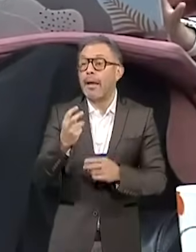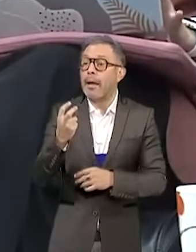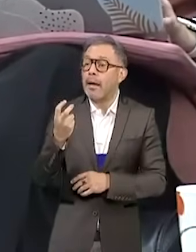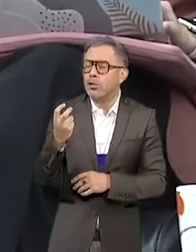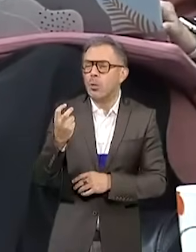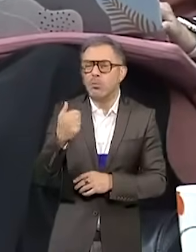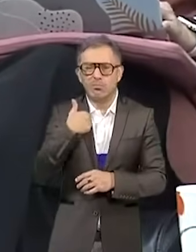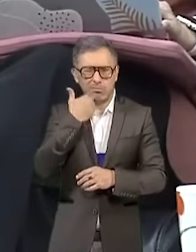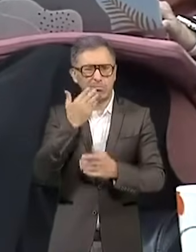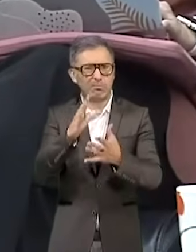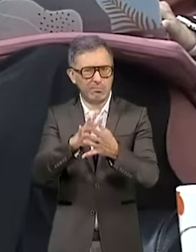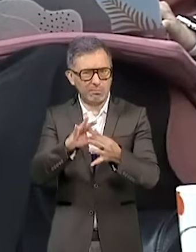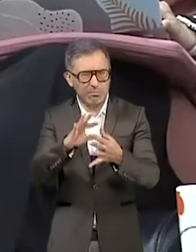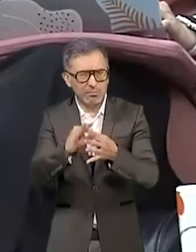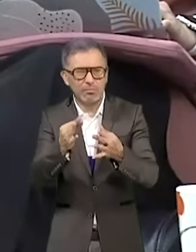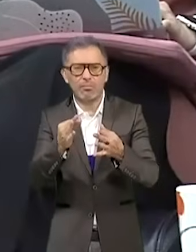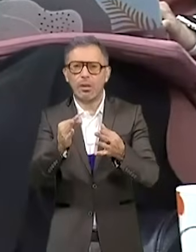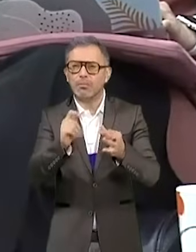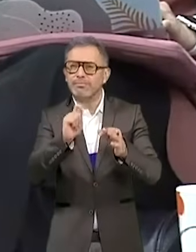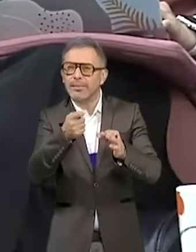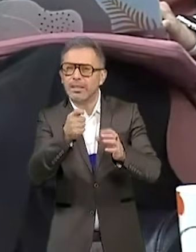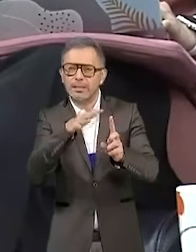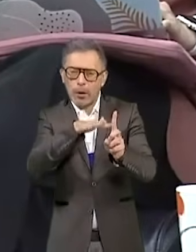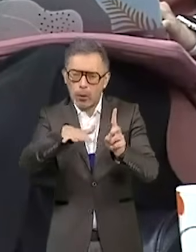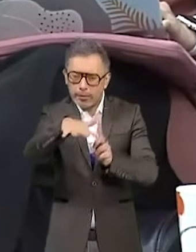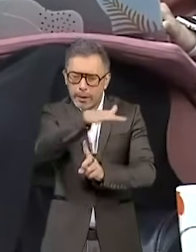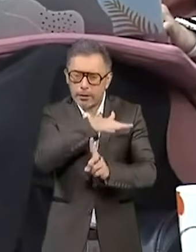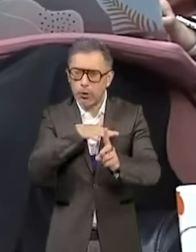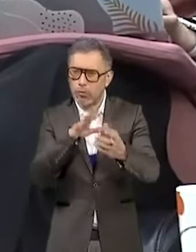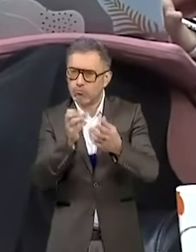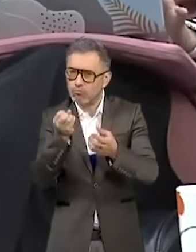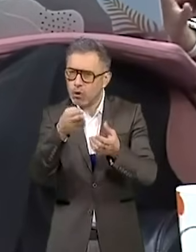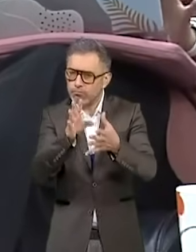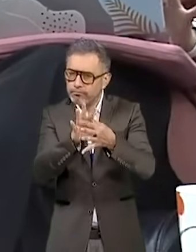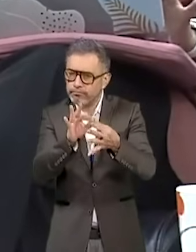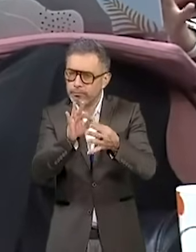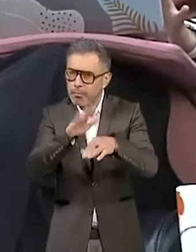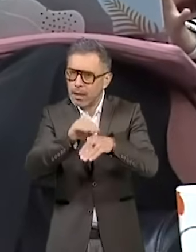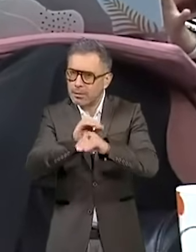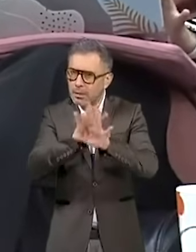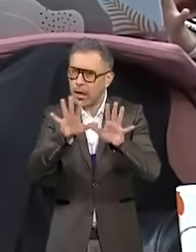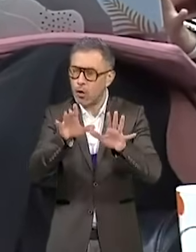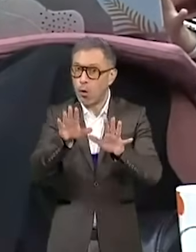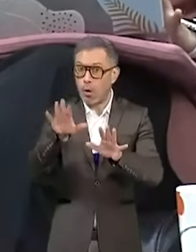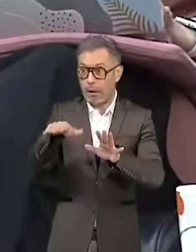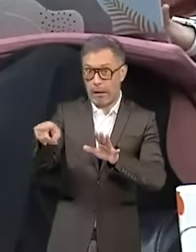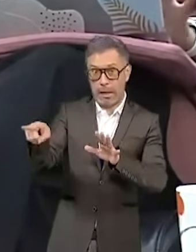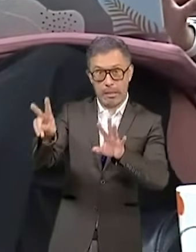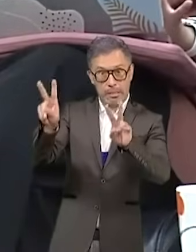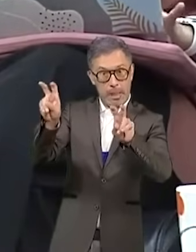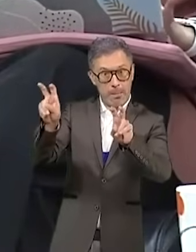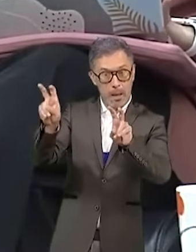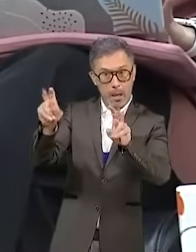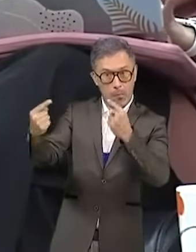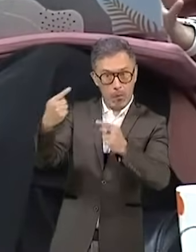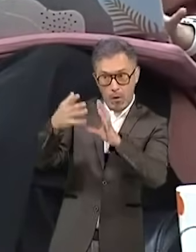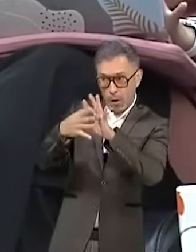dar, de algunas contextualizaciones, porque me parece importante porque se sacó el tema a colación y no